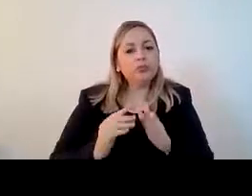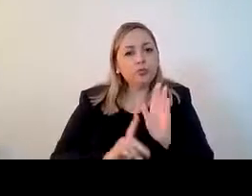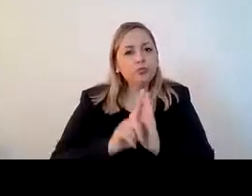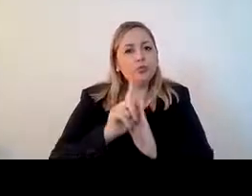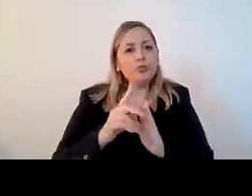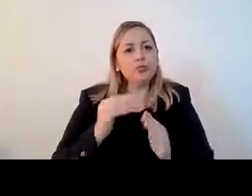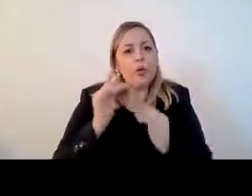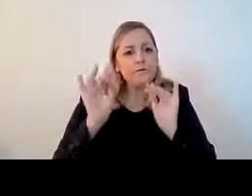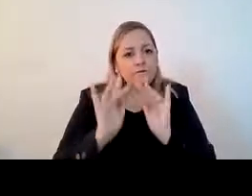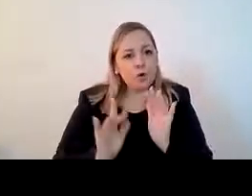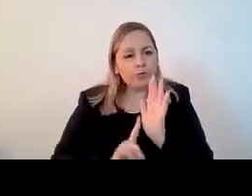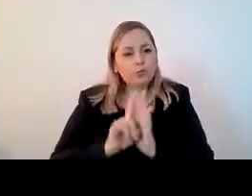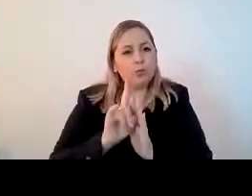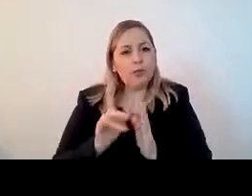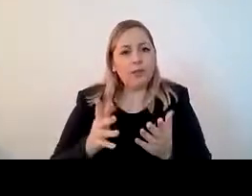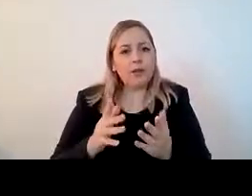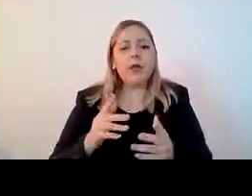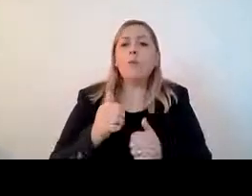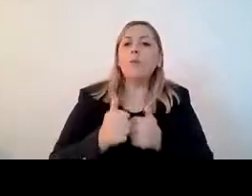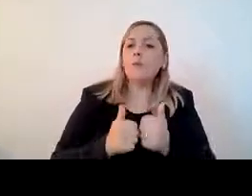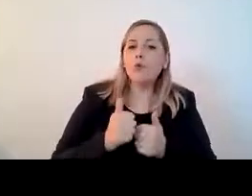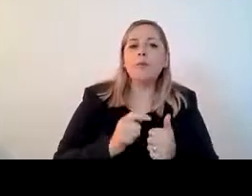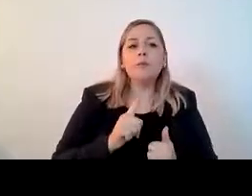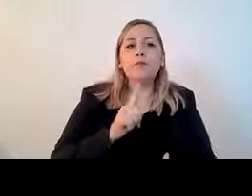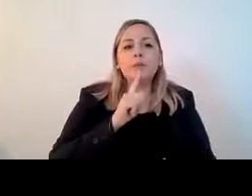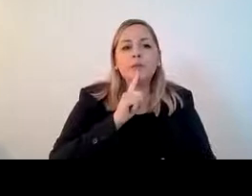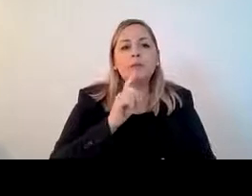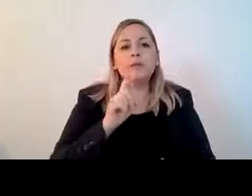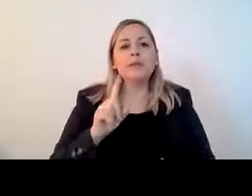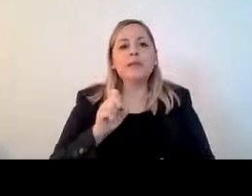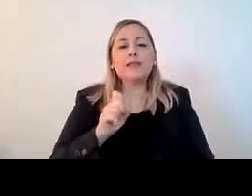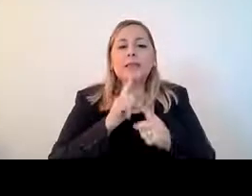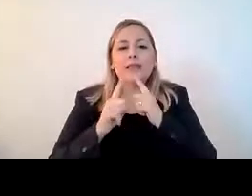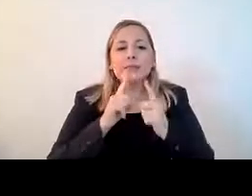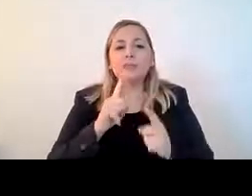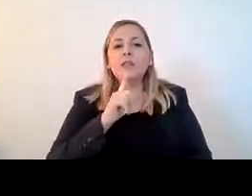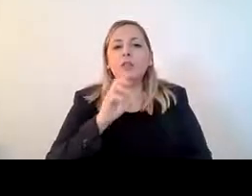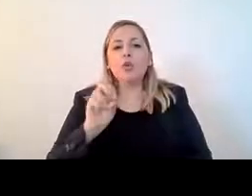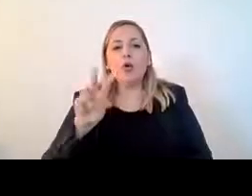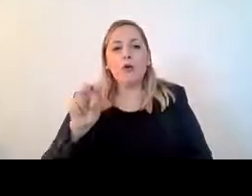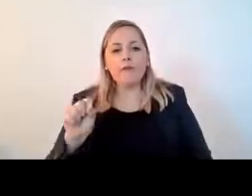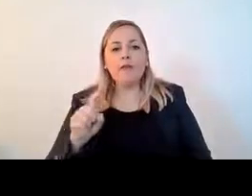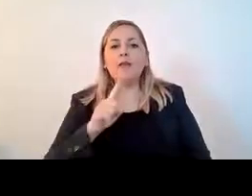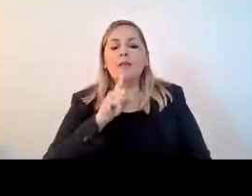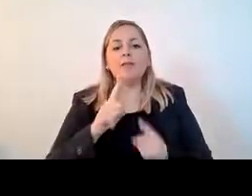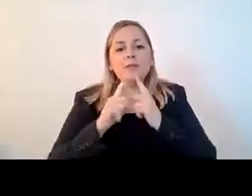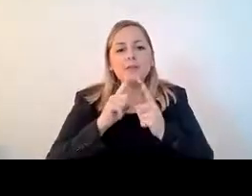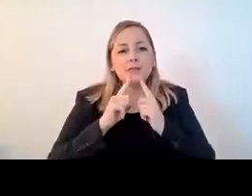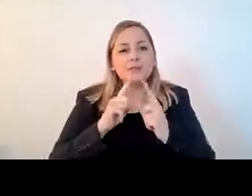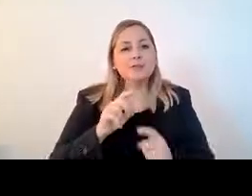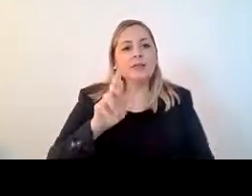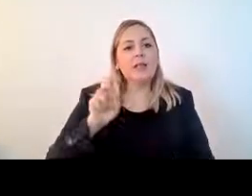las escalas. Las pruebas más conocidas son el test TOVA y el test de rendimiento continuo de Conner, con versiones auditivas